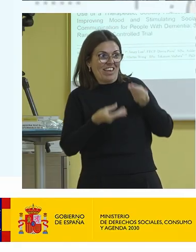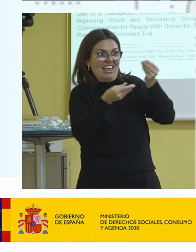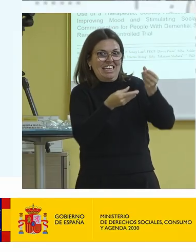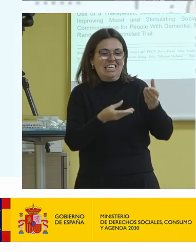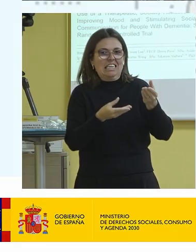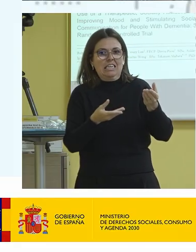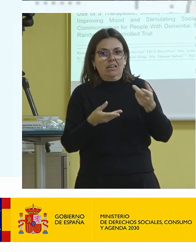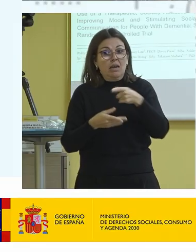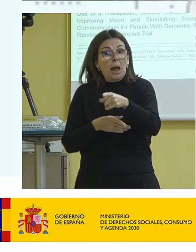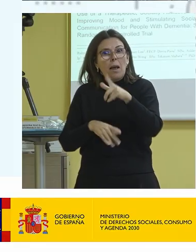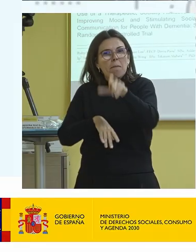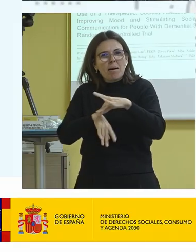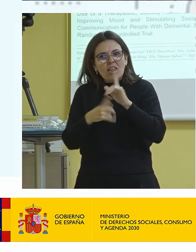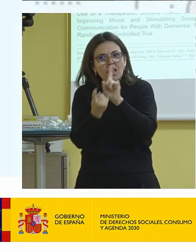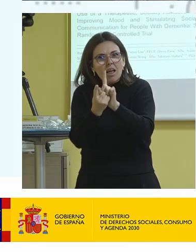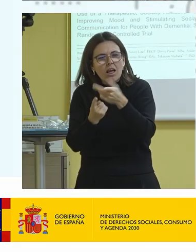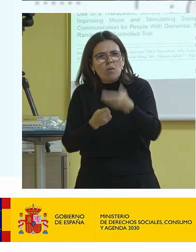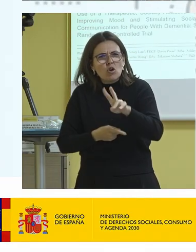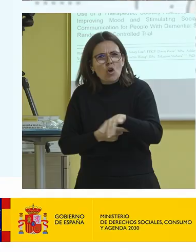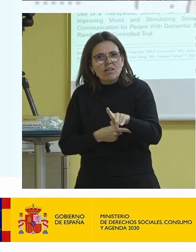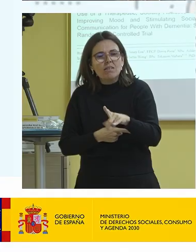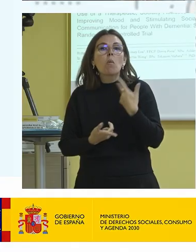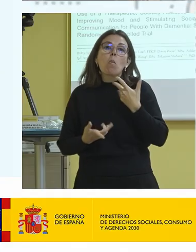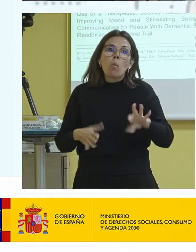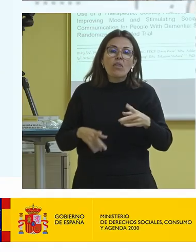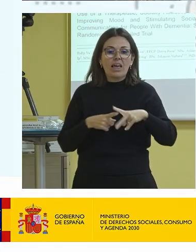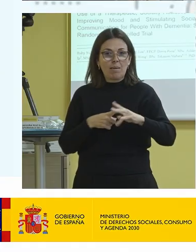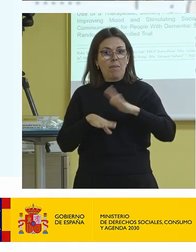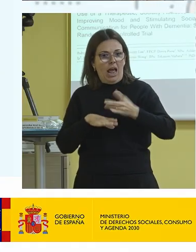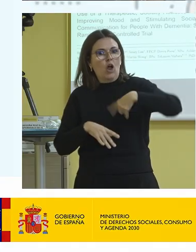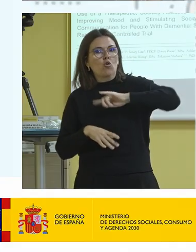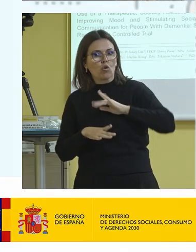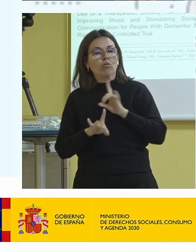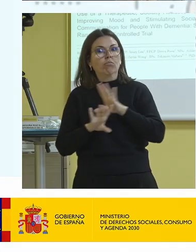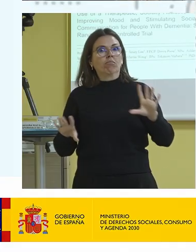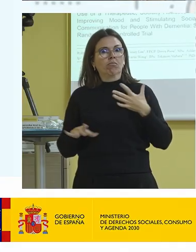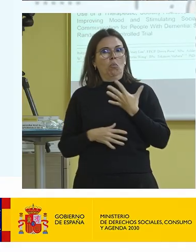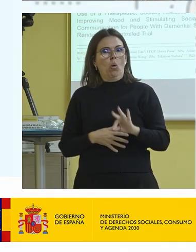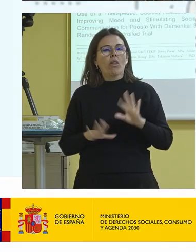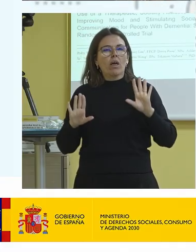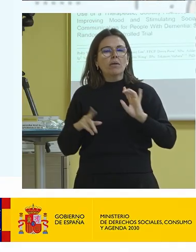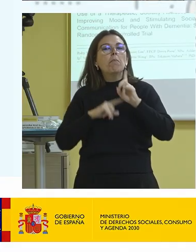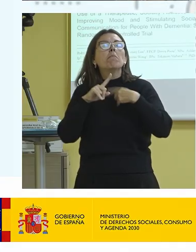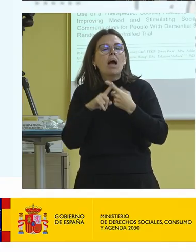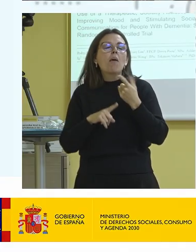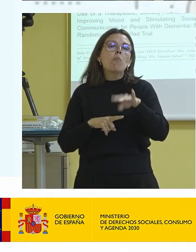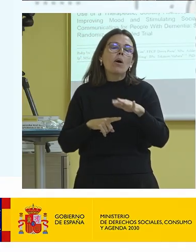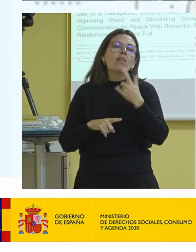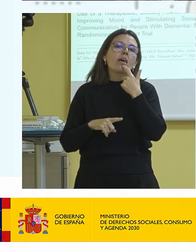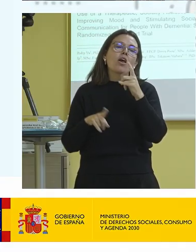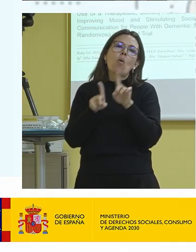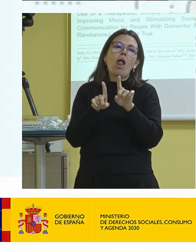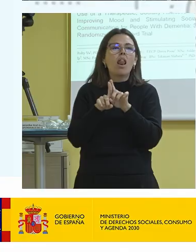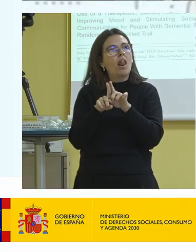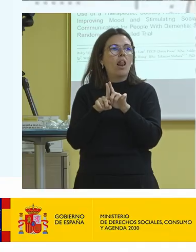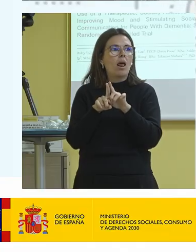Parece como que estar con el paciente no es importante. Puede ser una herramienta muy buena para nosotros, sin duda. seguramente pueda ser equivalente al trabajo